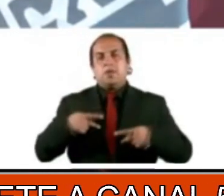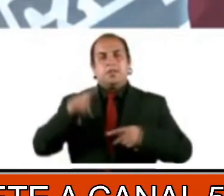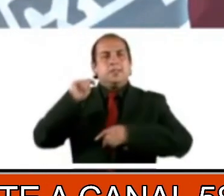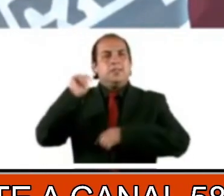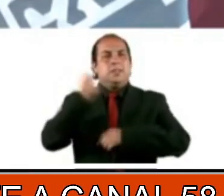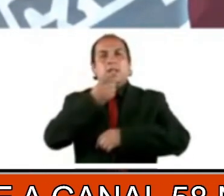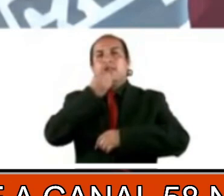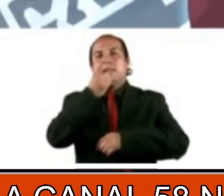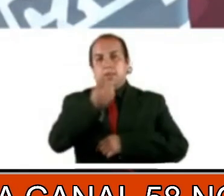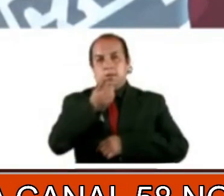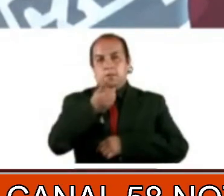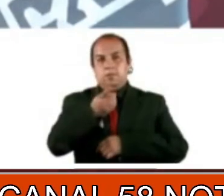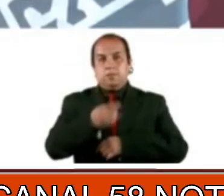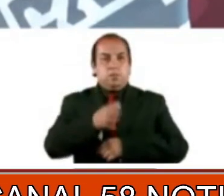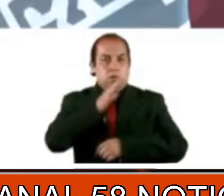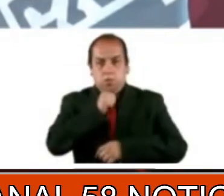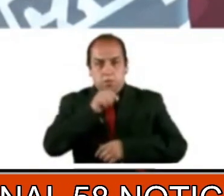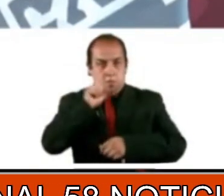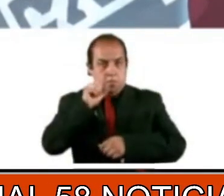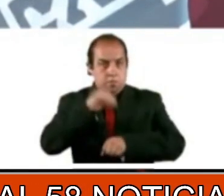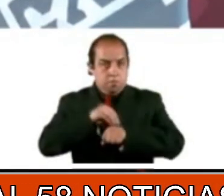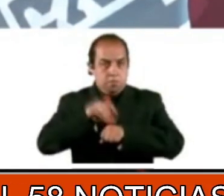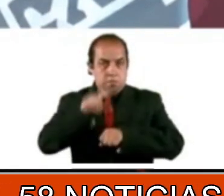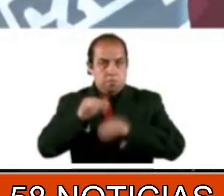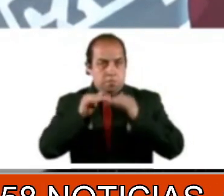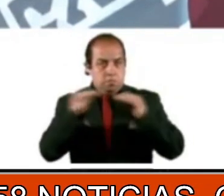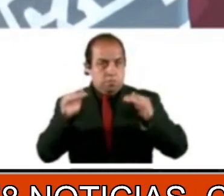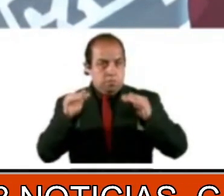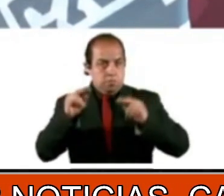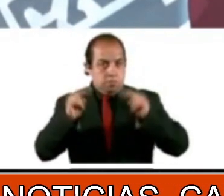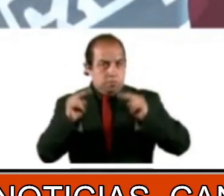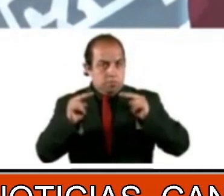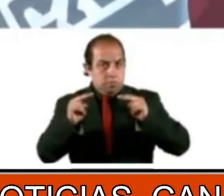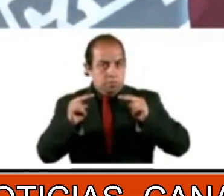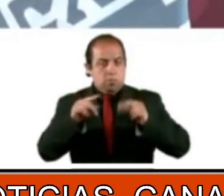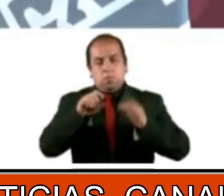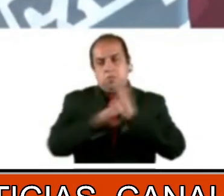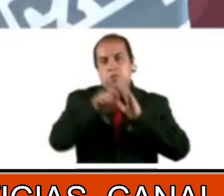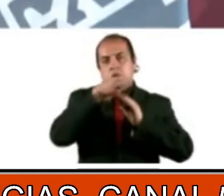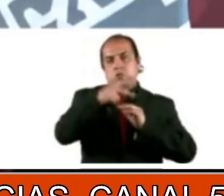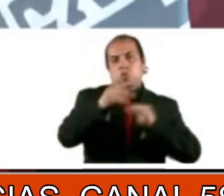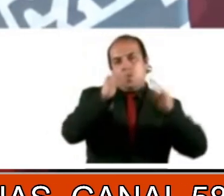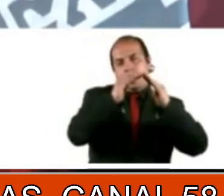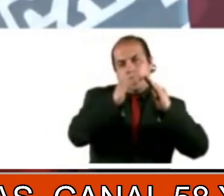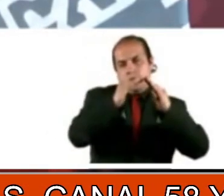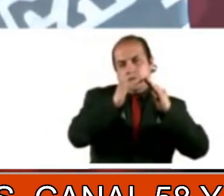dicho. Tú no puedes poner en el mismo nivel, si tú tienes una casa